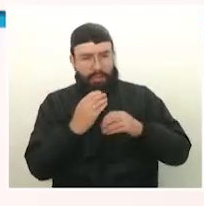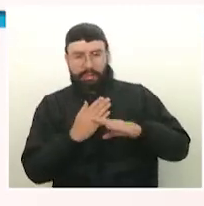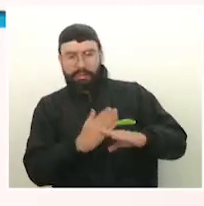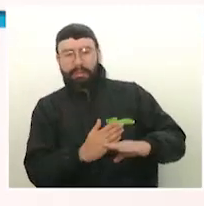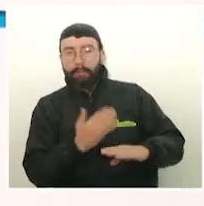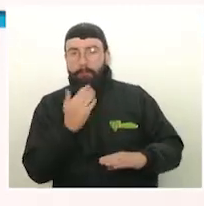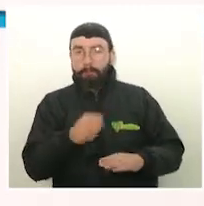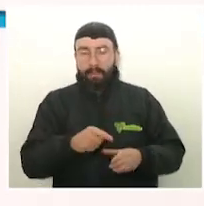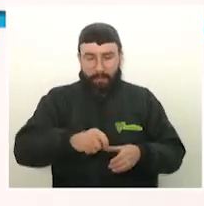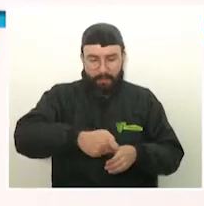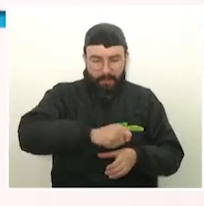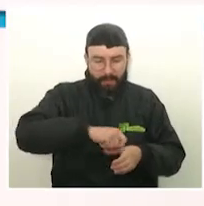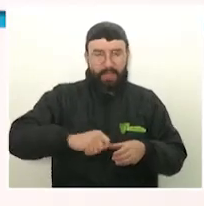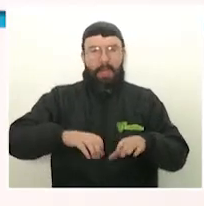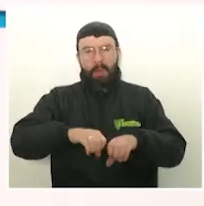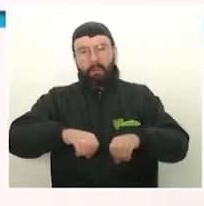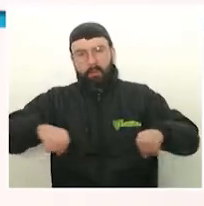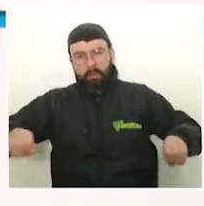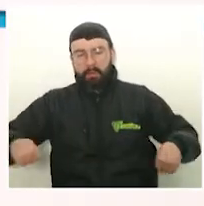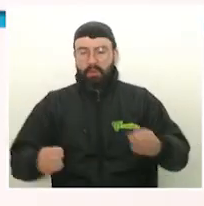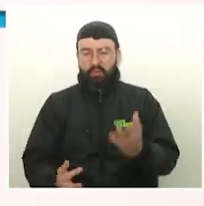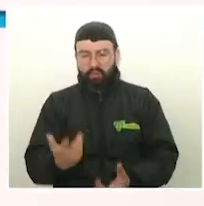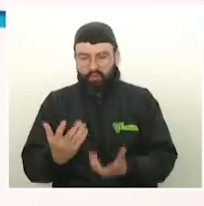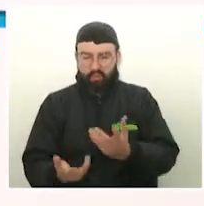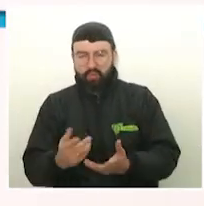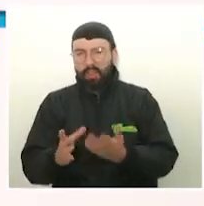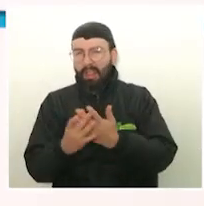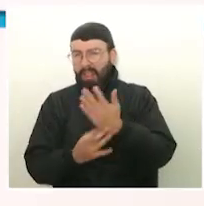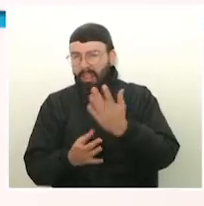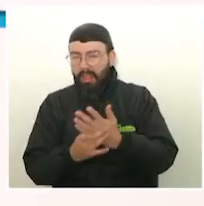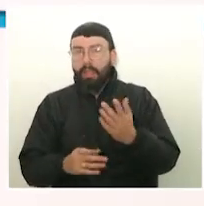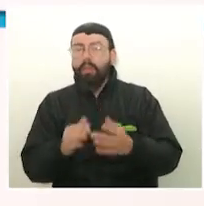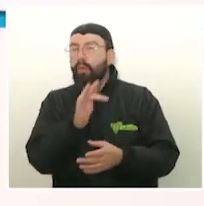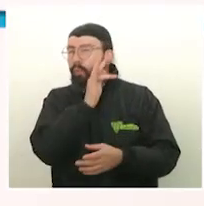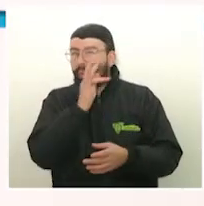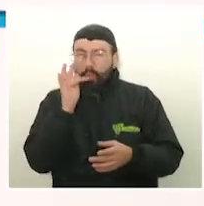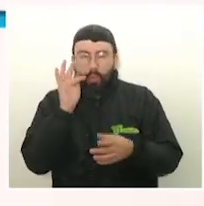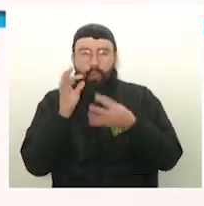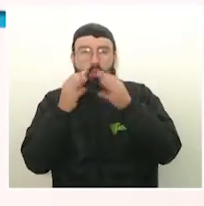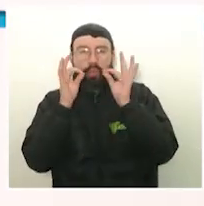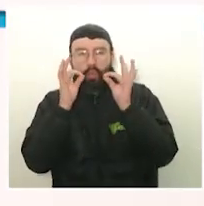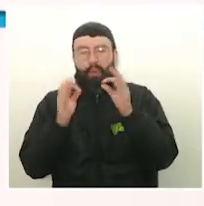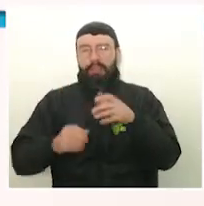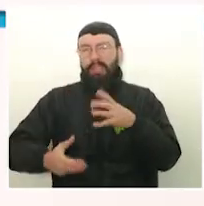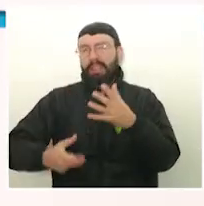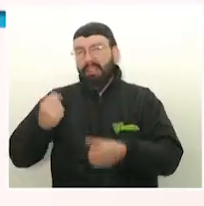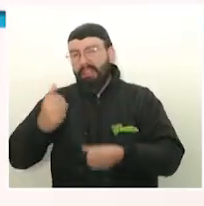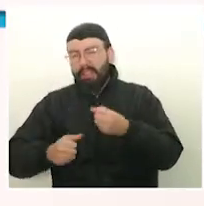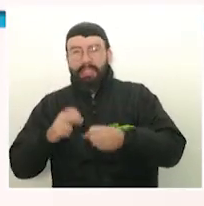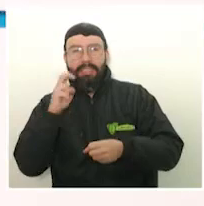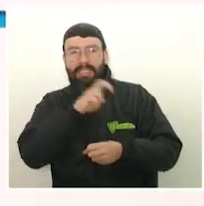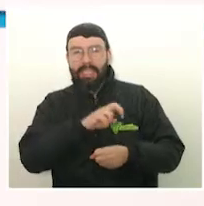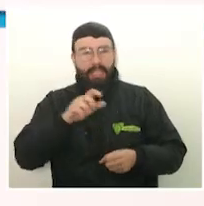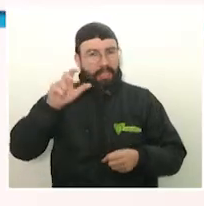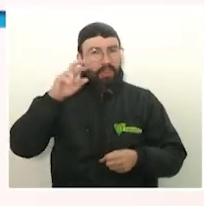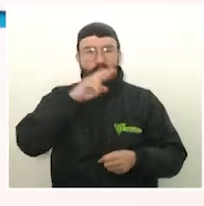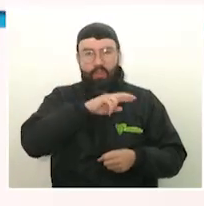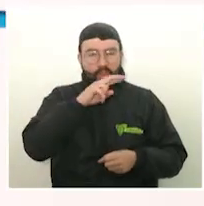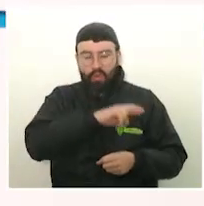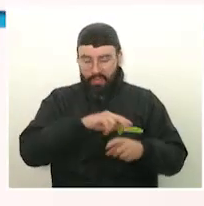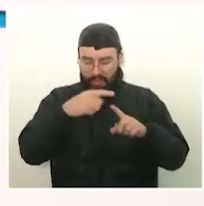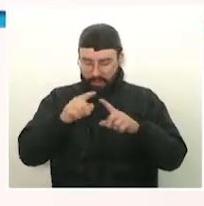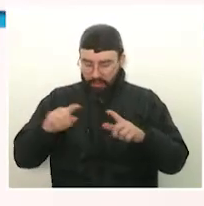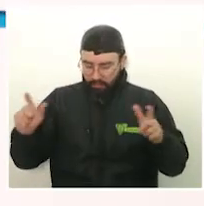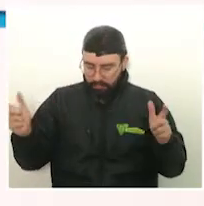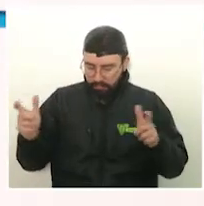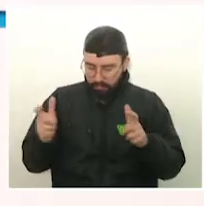enlatados, embutidos, fritos, mecatos, pasteles, dulces, lácteos, carnes rojas, disminuir el consumo